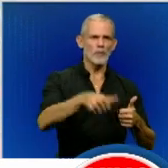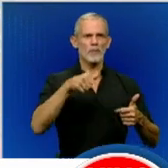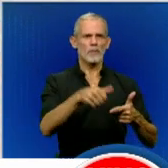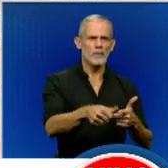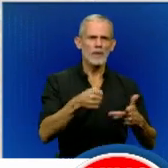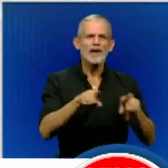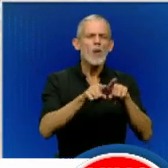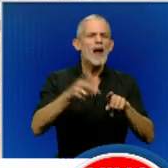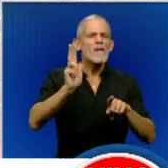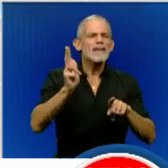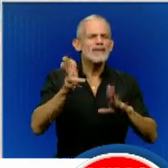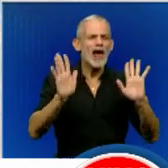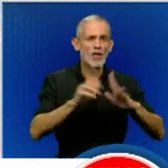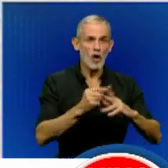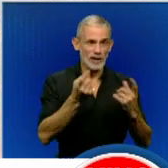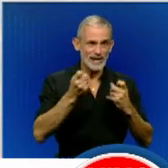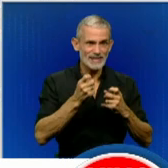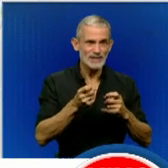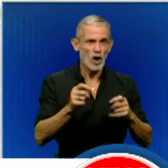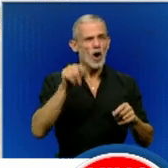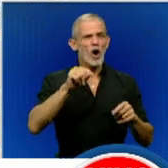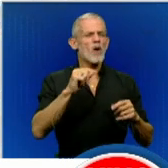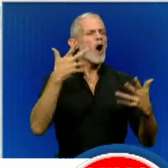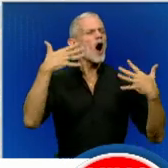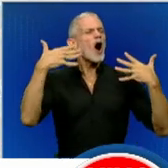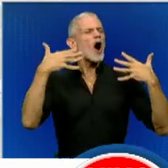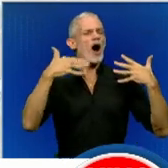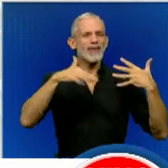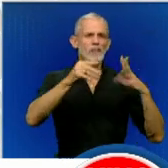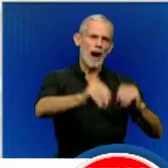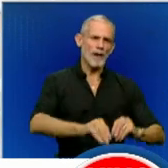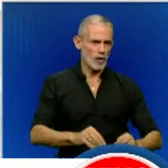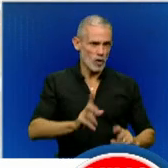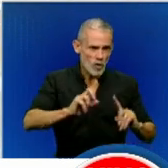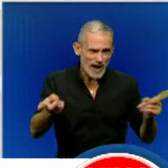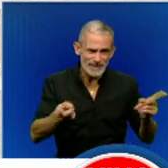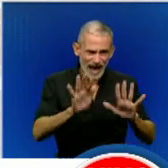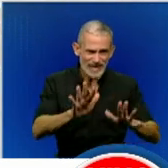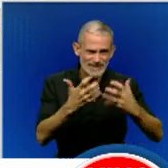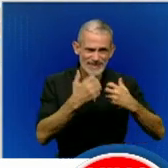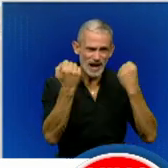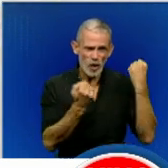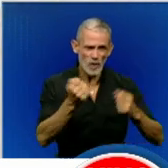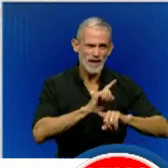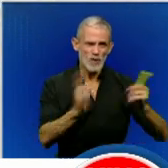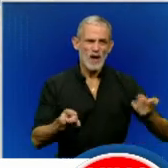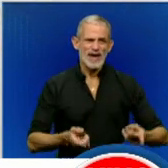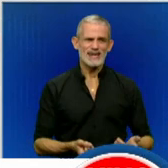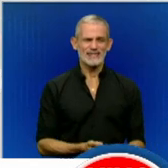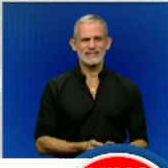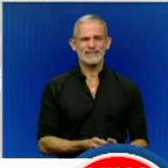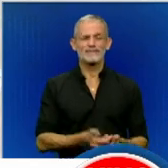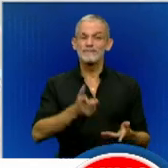fuera un ventilador necesito refrescar me lo prendo y luego lo apago así así lo que vamos